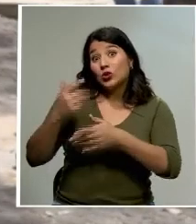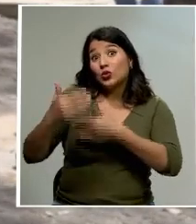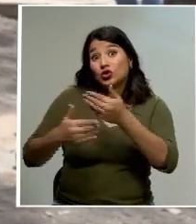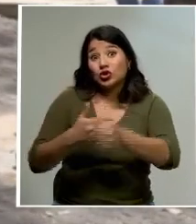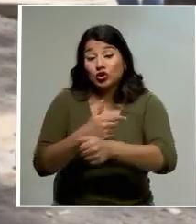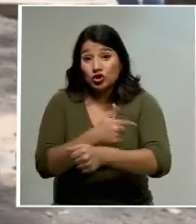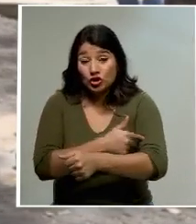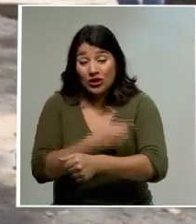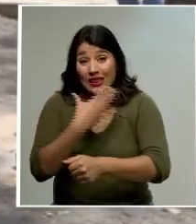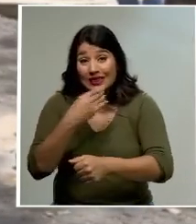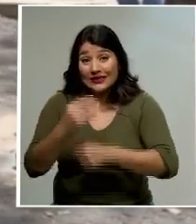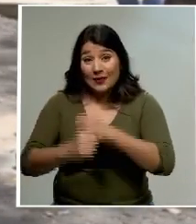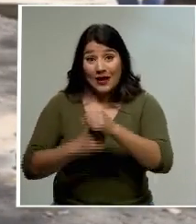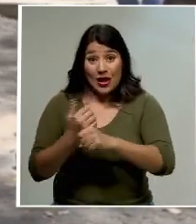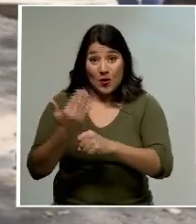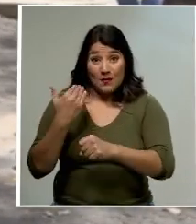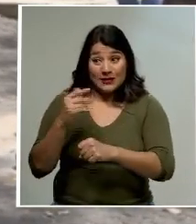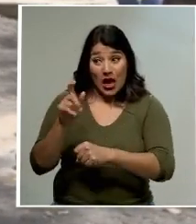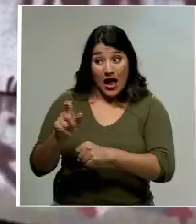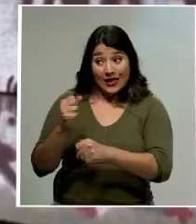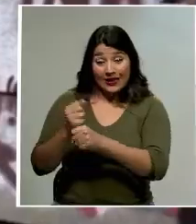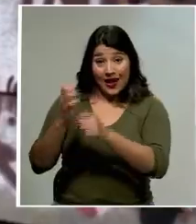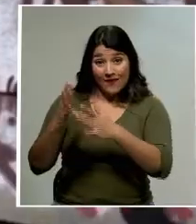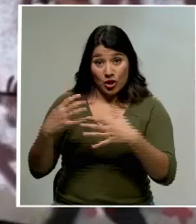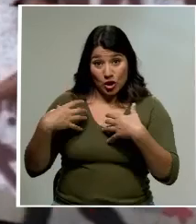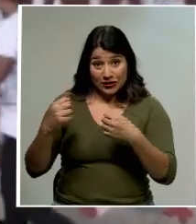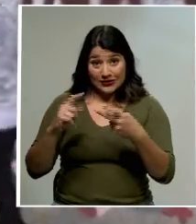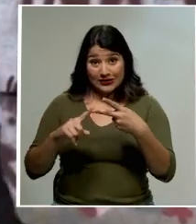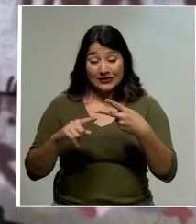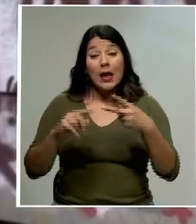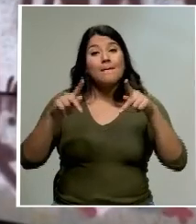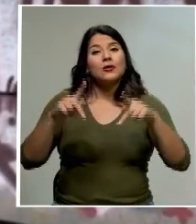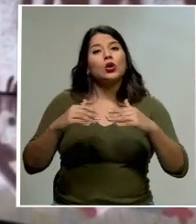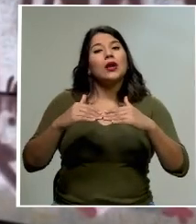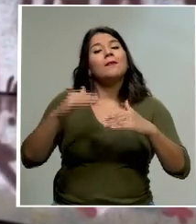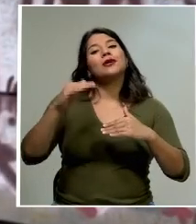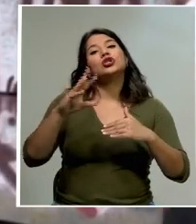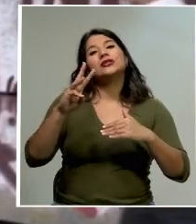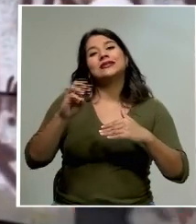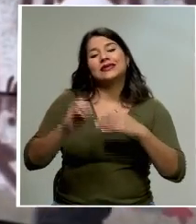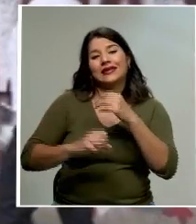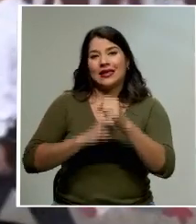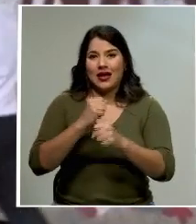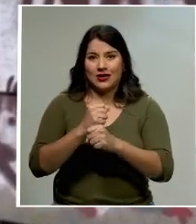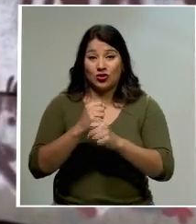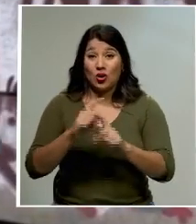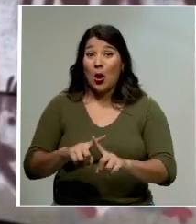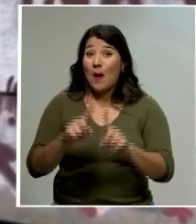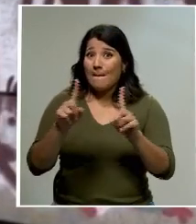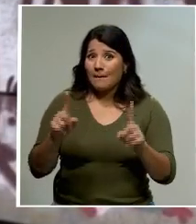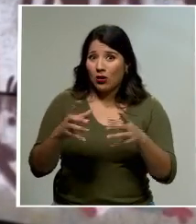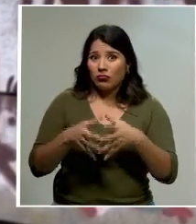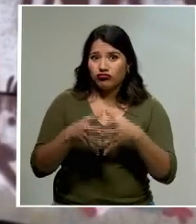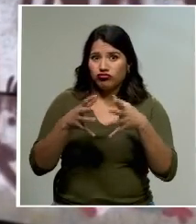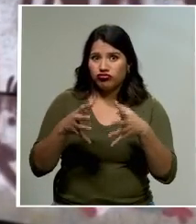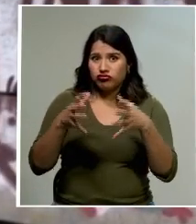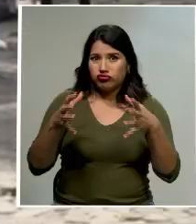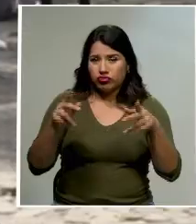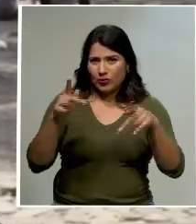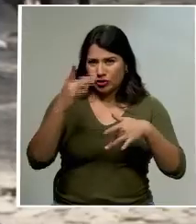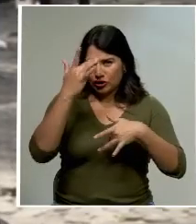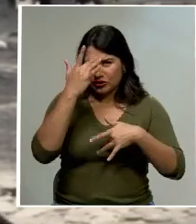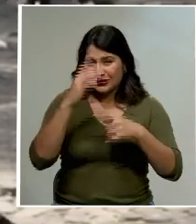del año pasado y en febrero la de las personas de más de 60 años. Sin embargo, vive un aumento de contagios principalmente entre